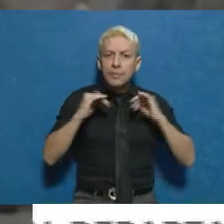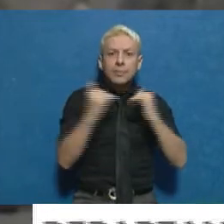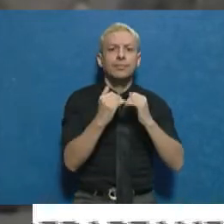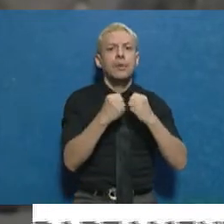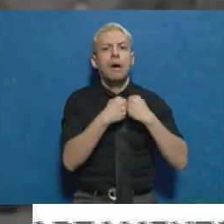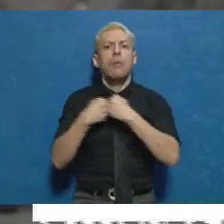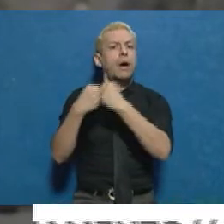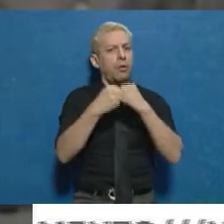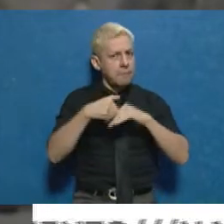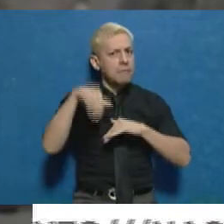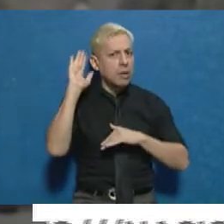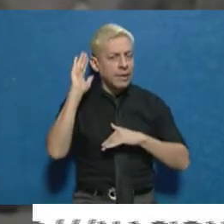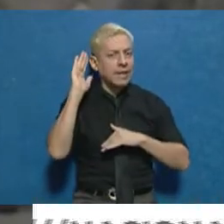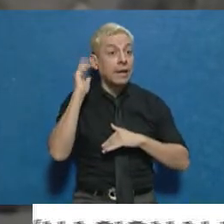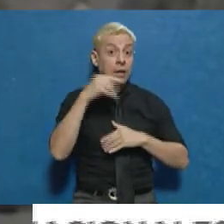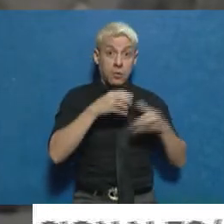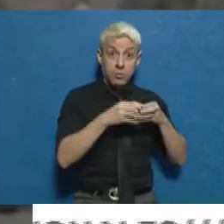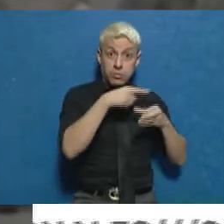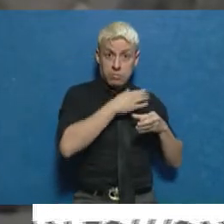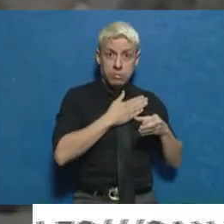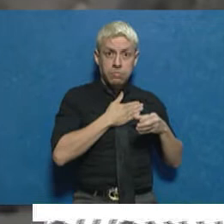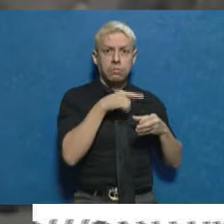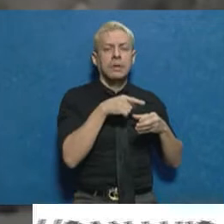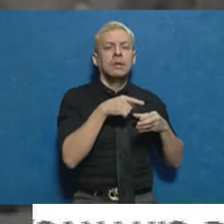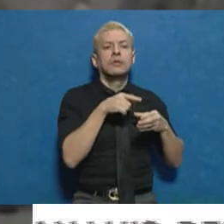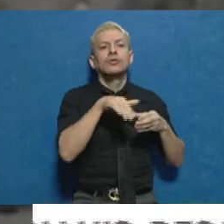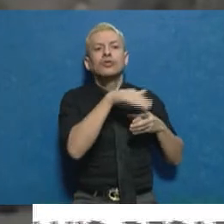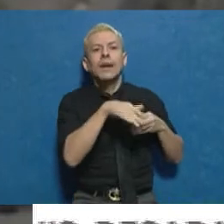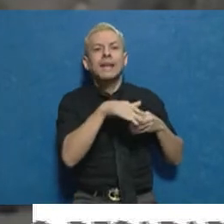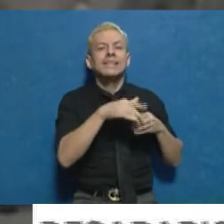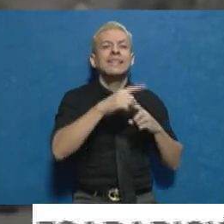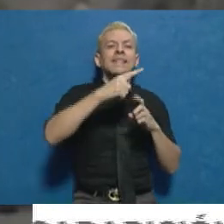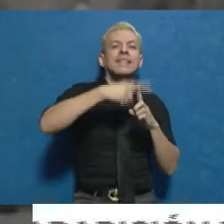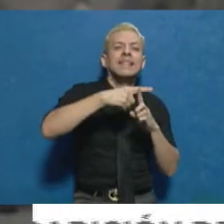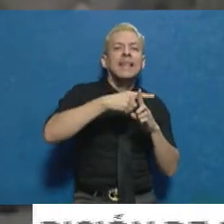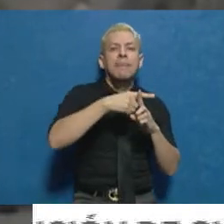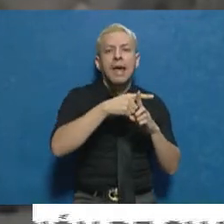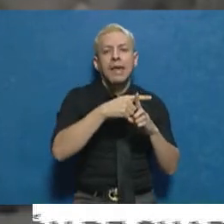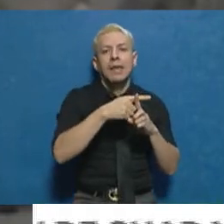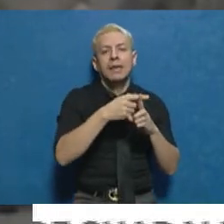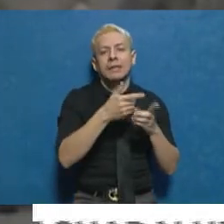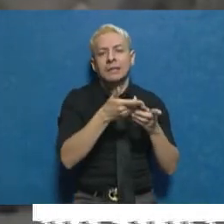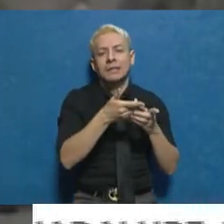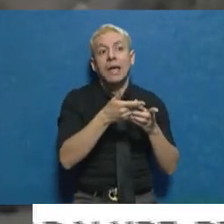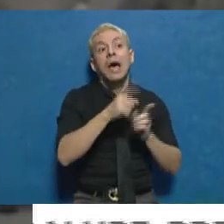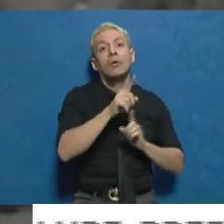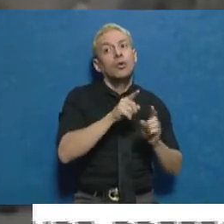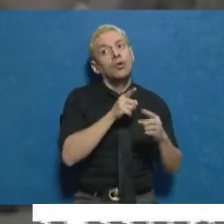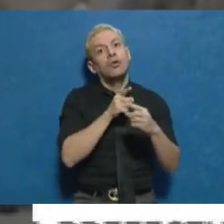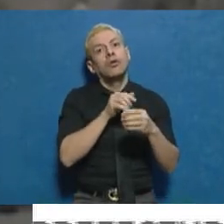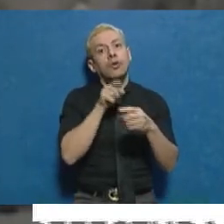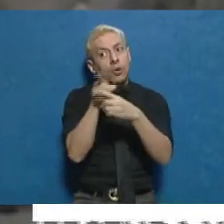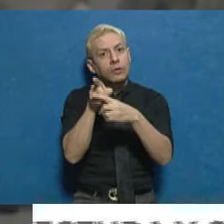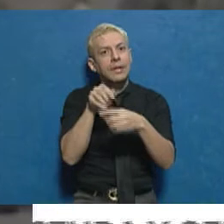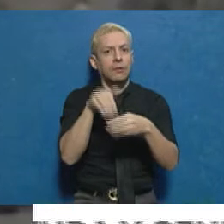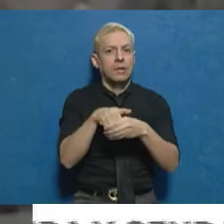hay gente, sobre todo de las zonas que hablamos, de las zonas templadas, que bueno, que algunos van a votar en contra, otros